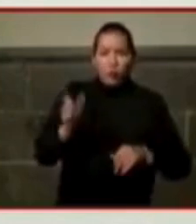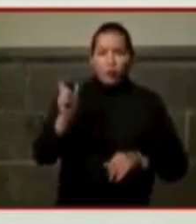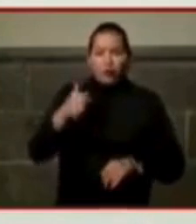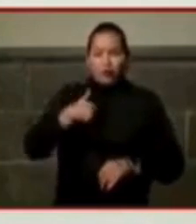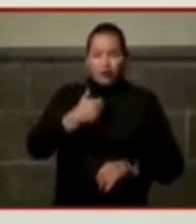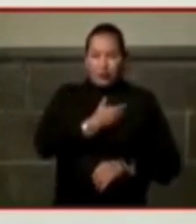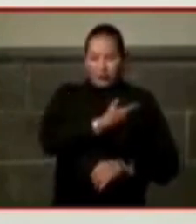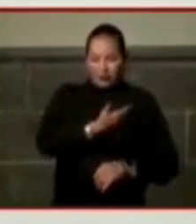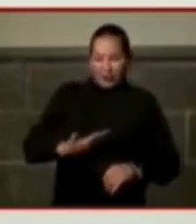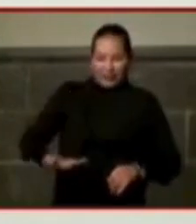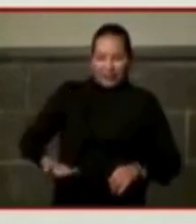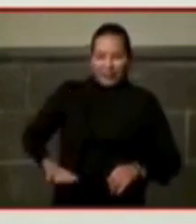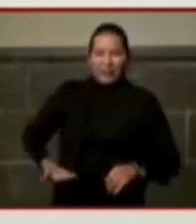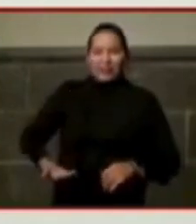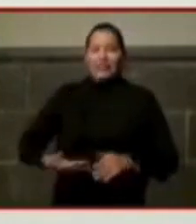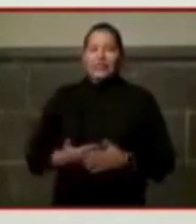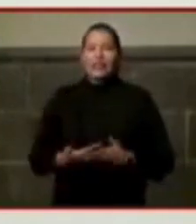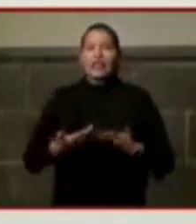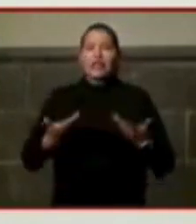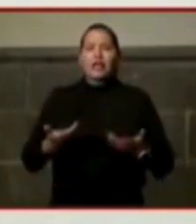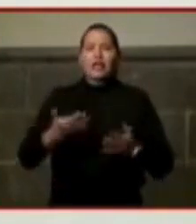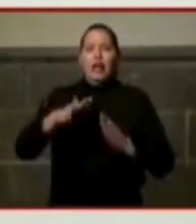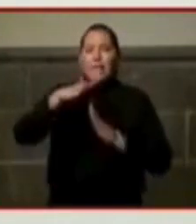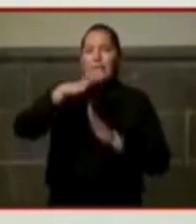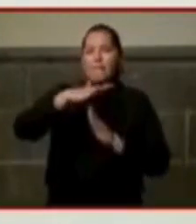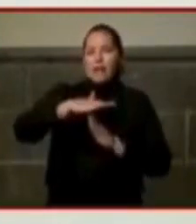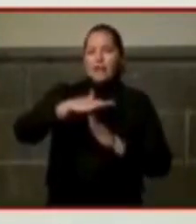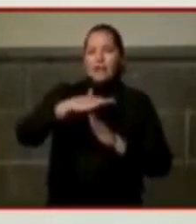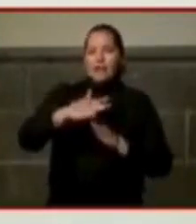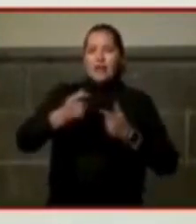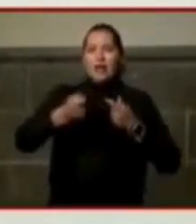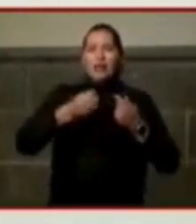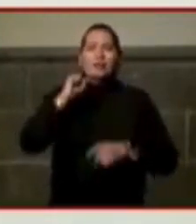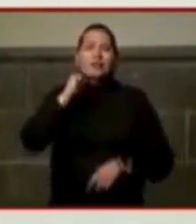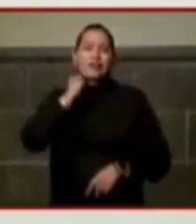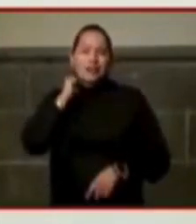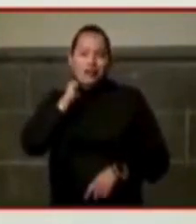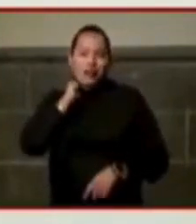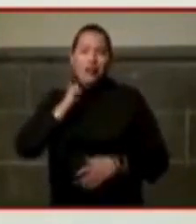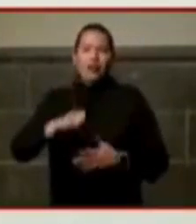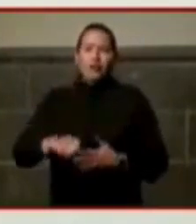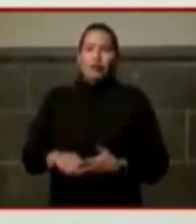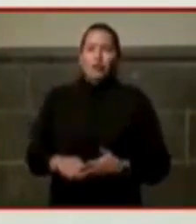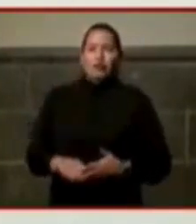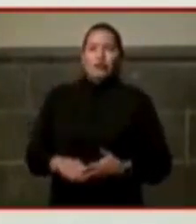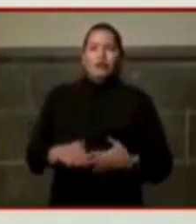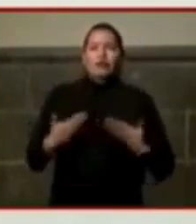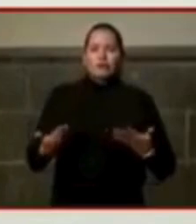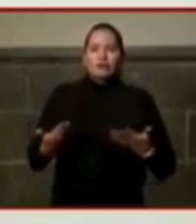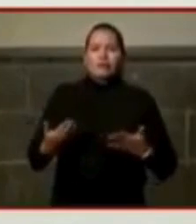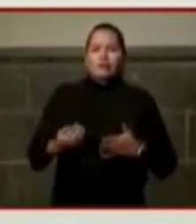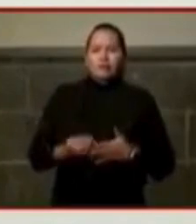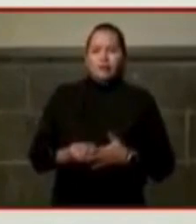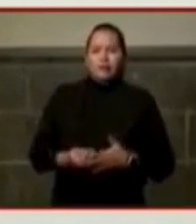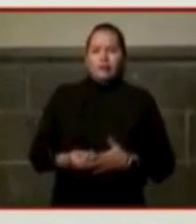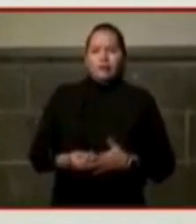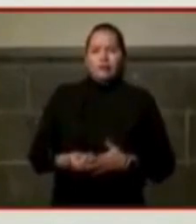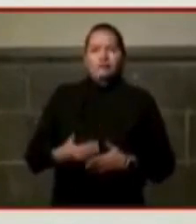presidente de la mesa directiva del Senado. La conozco